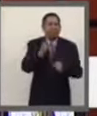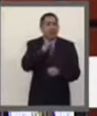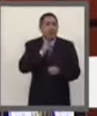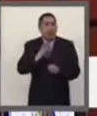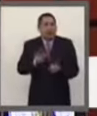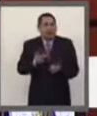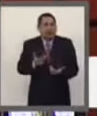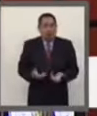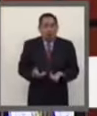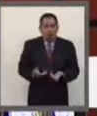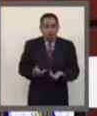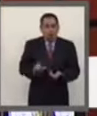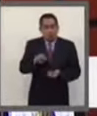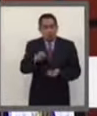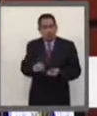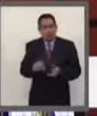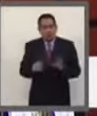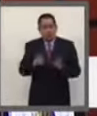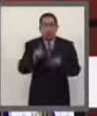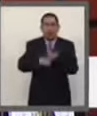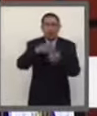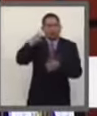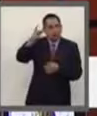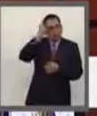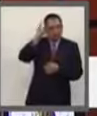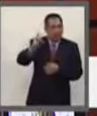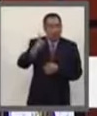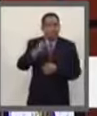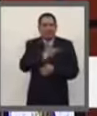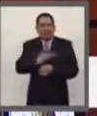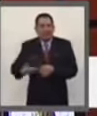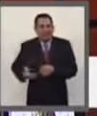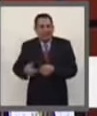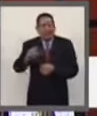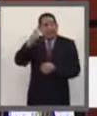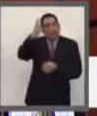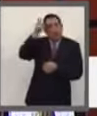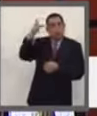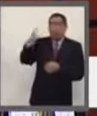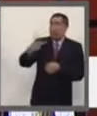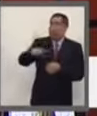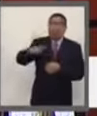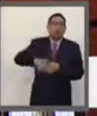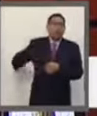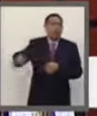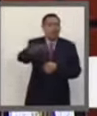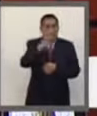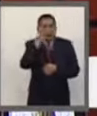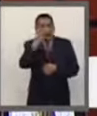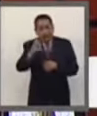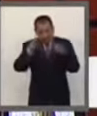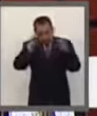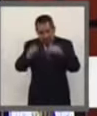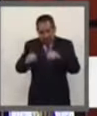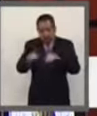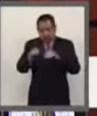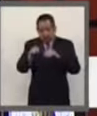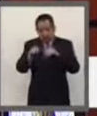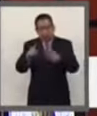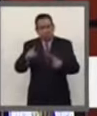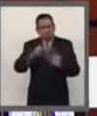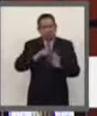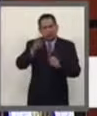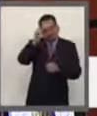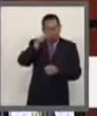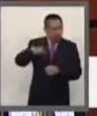Pemex, que no son ductos del presidente, son ductos de la nación? Y eso tendríamos que estarnos preguntando. Yo concuerdo con